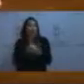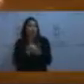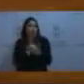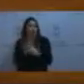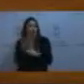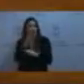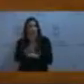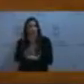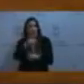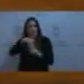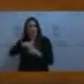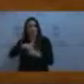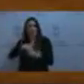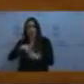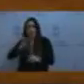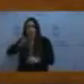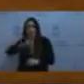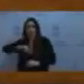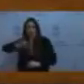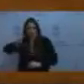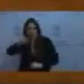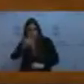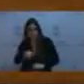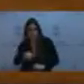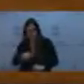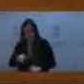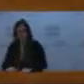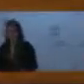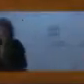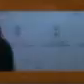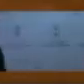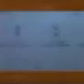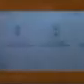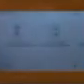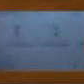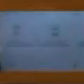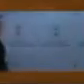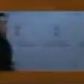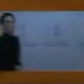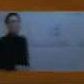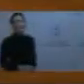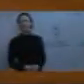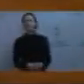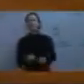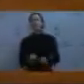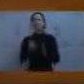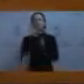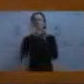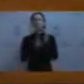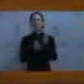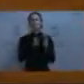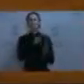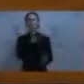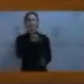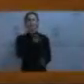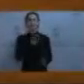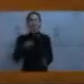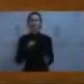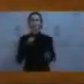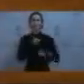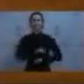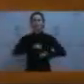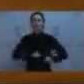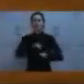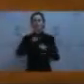otros estamentos nacionales. Nuestro Estatuto de Autonomía define a nuestras parroquias como la forma tradicional de convivencia y asentamiento de